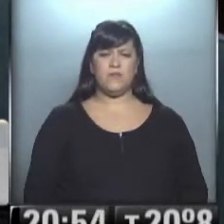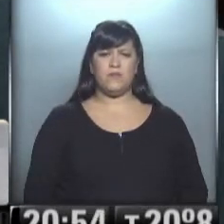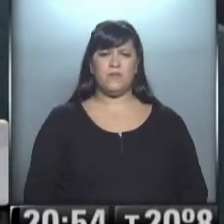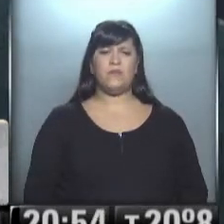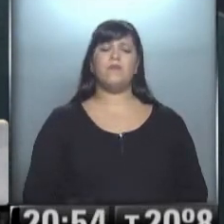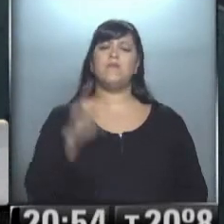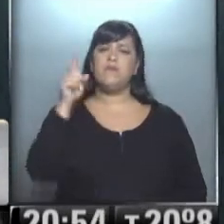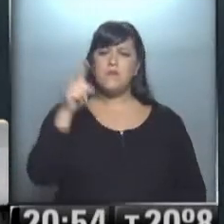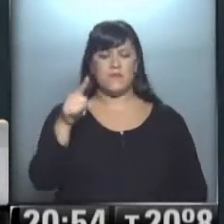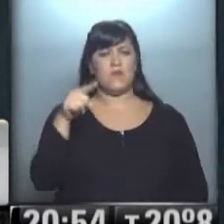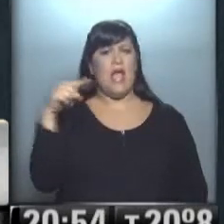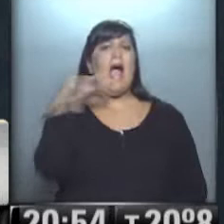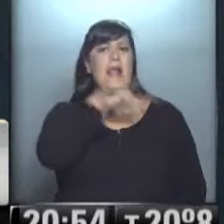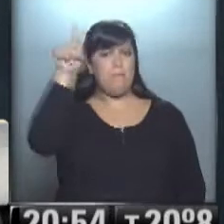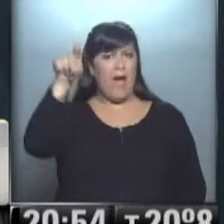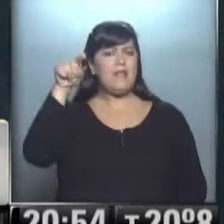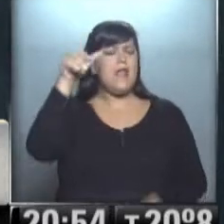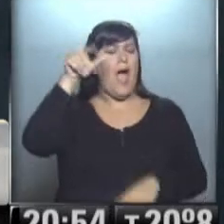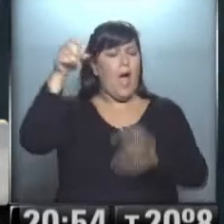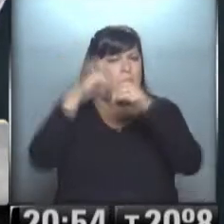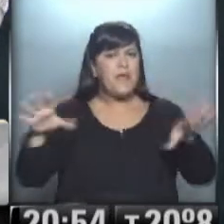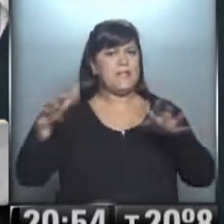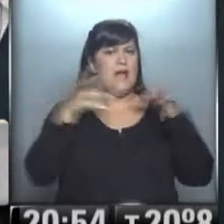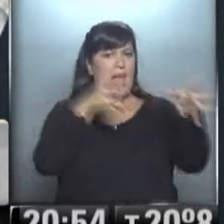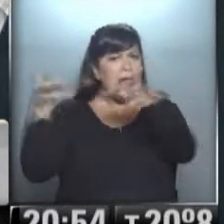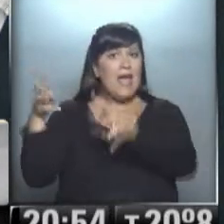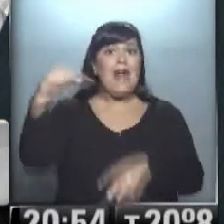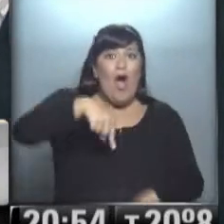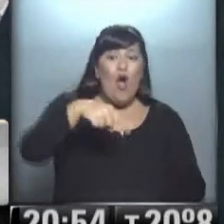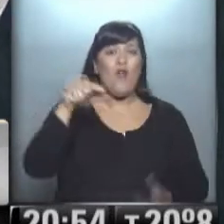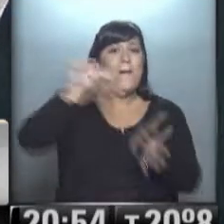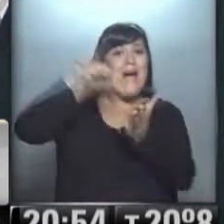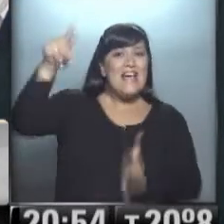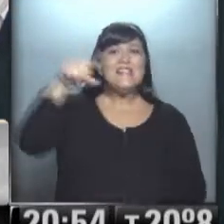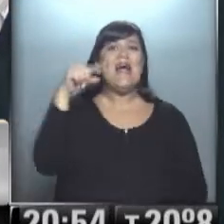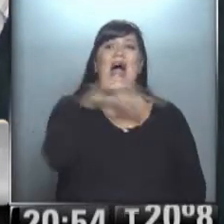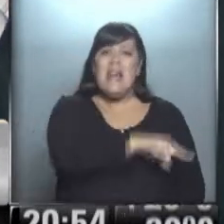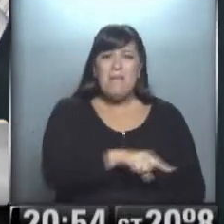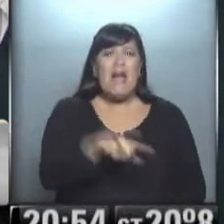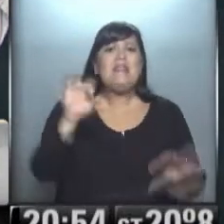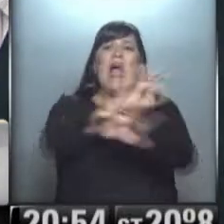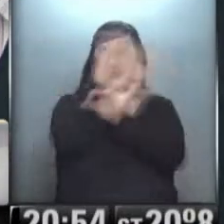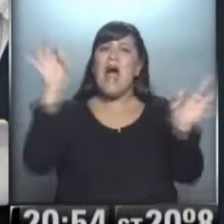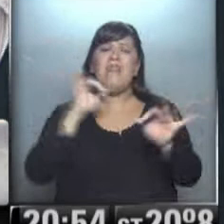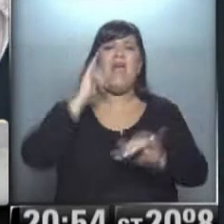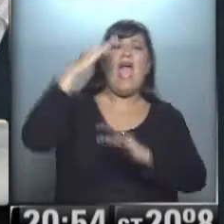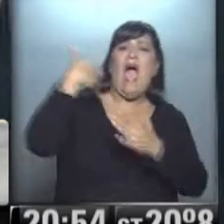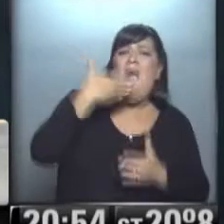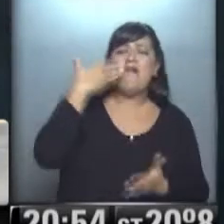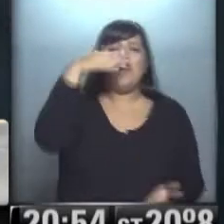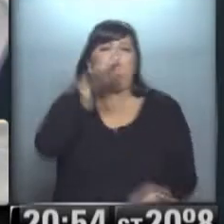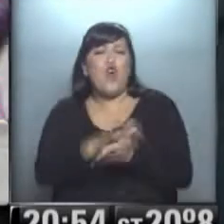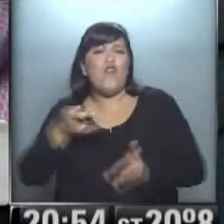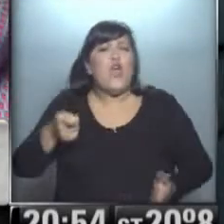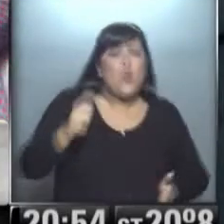fue el factor de la guerra, digamos. Hoy día en Alemania nadie habla de los juicios, nadie habla ni